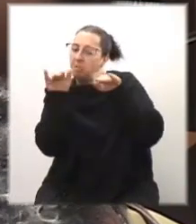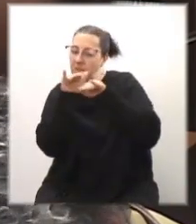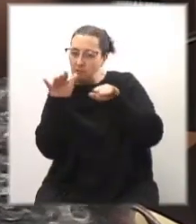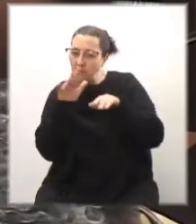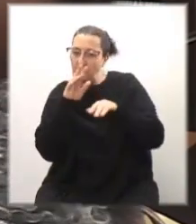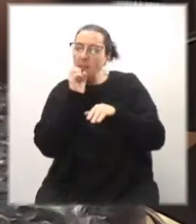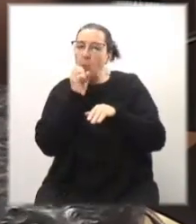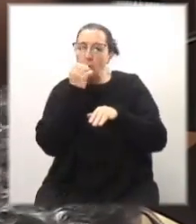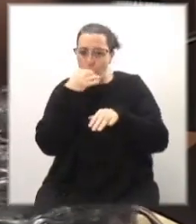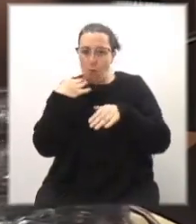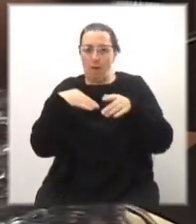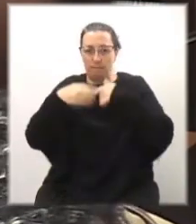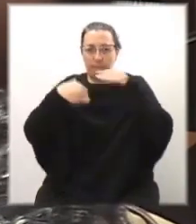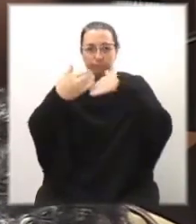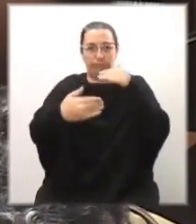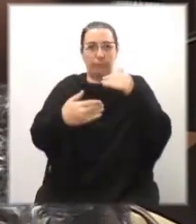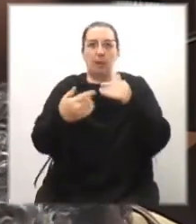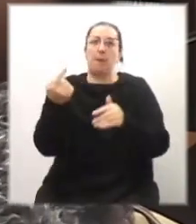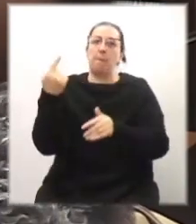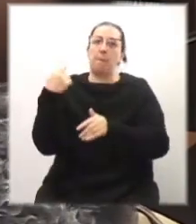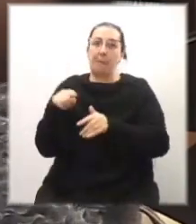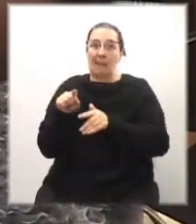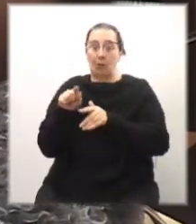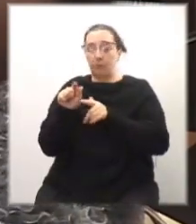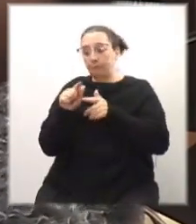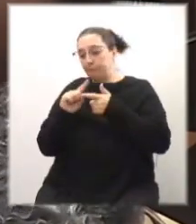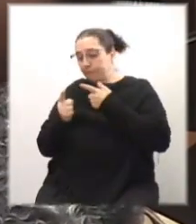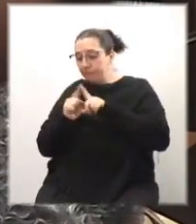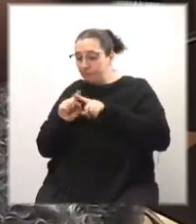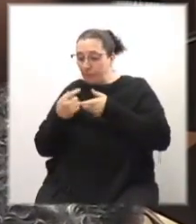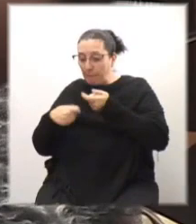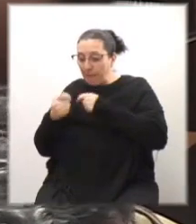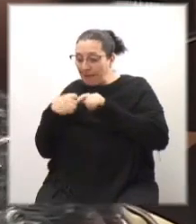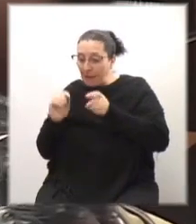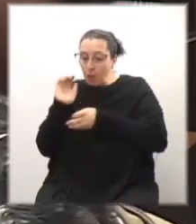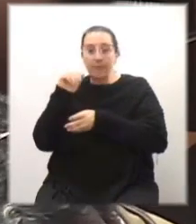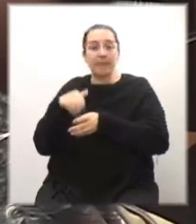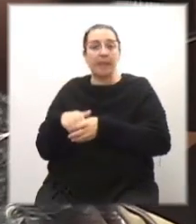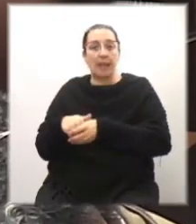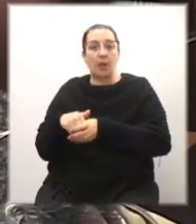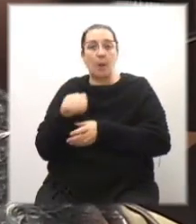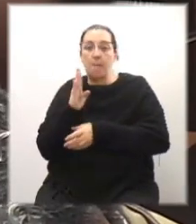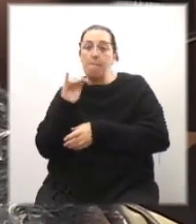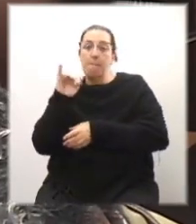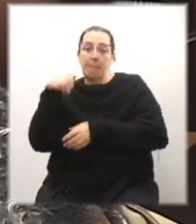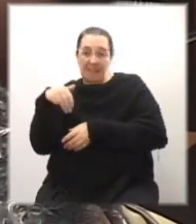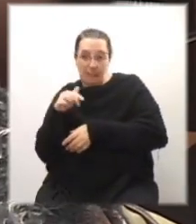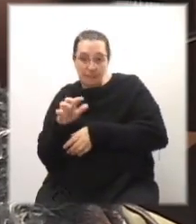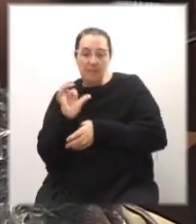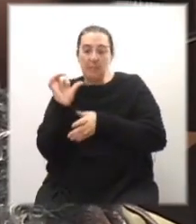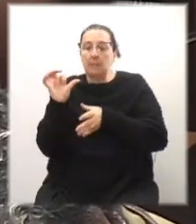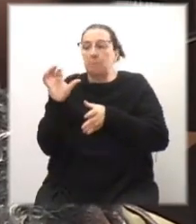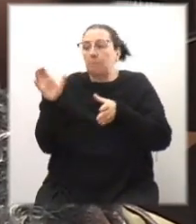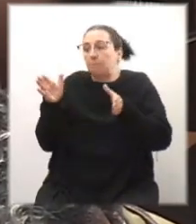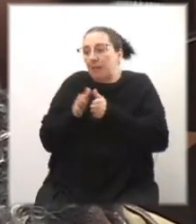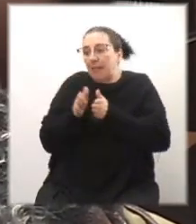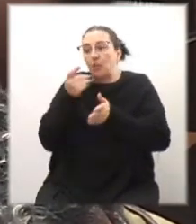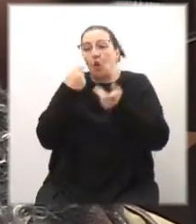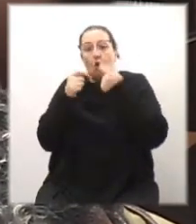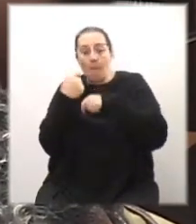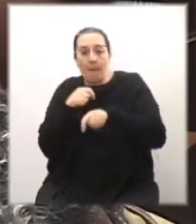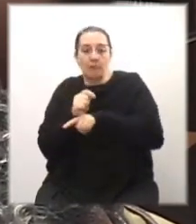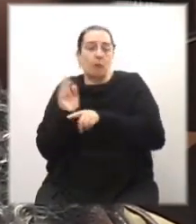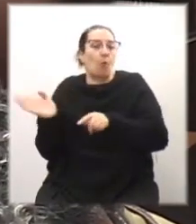de rentabilidad. Sin embargo, los vinculados al mercado interno, pymes, pequeños comercios y los productores